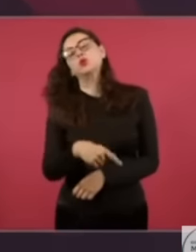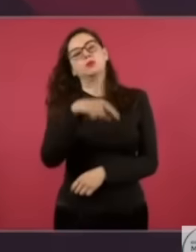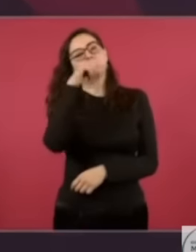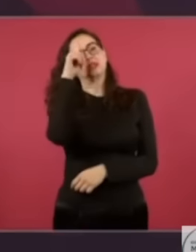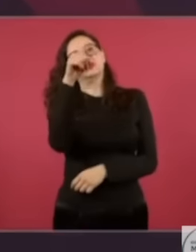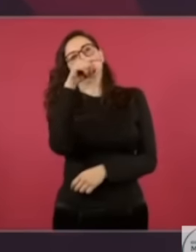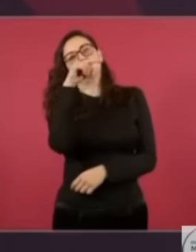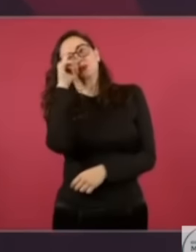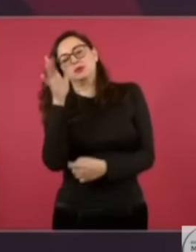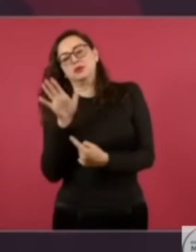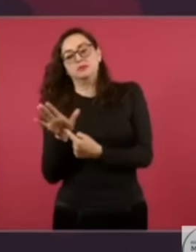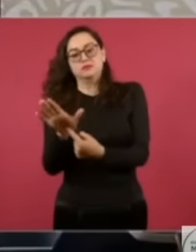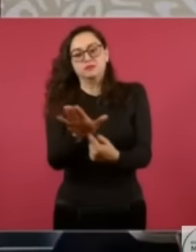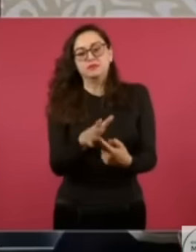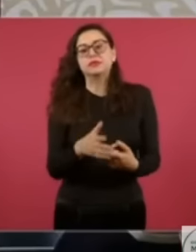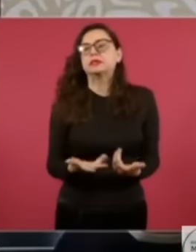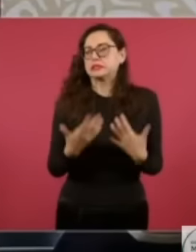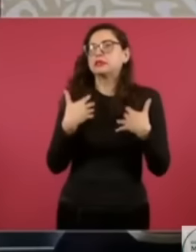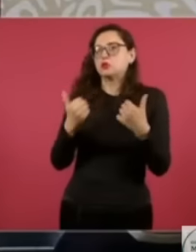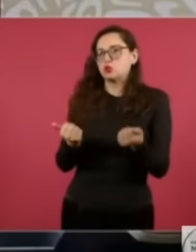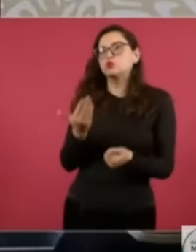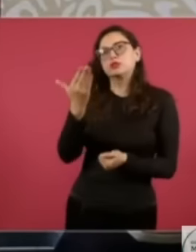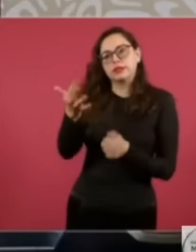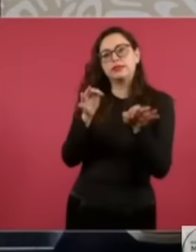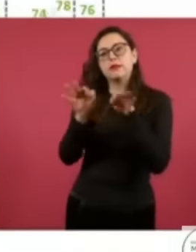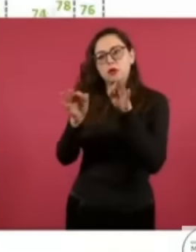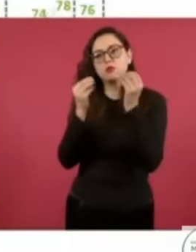mucho para esas cifras.